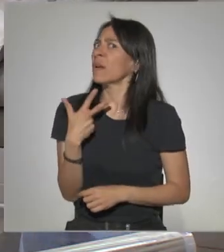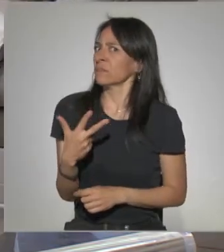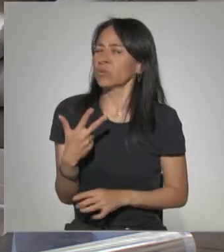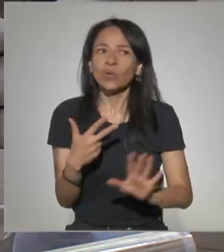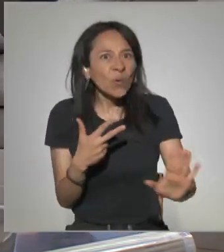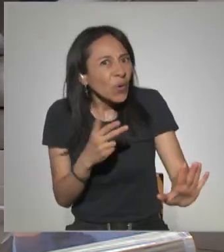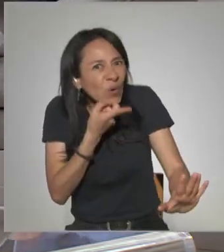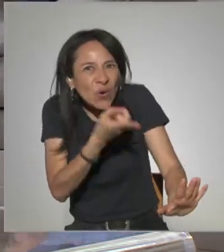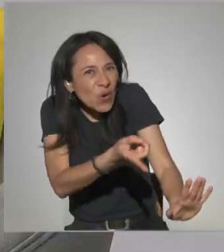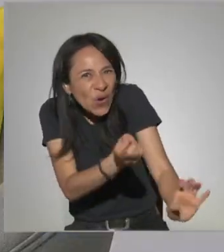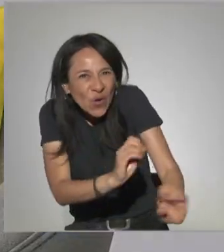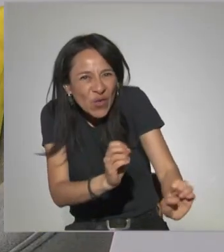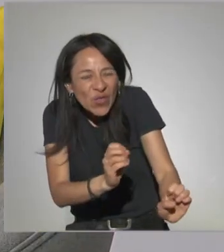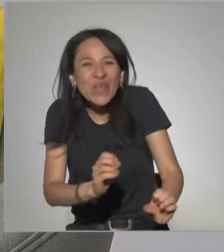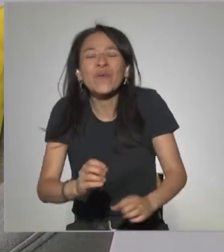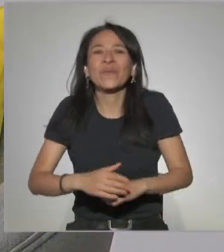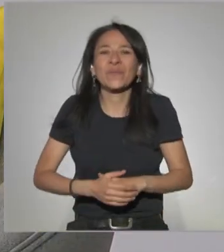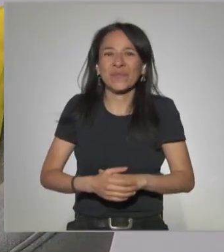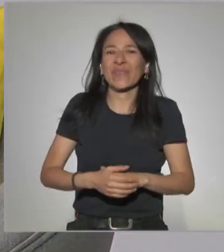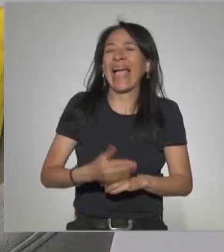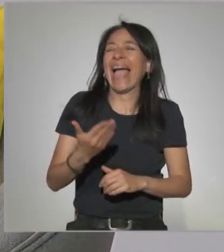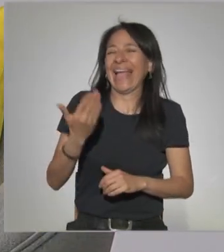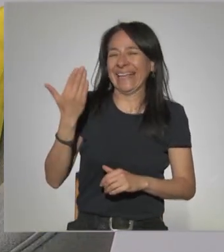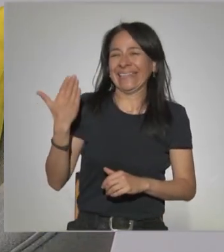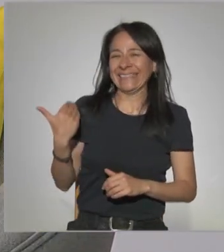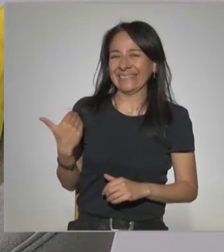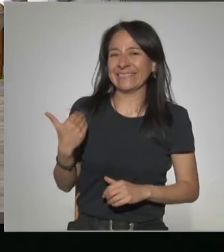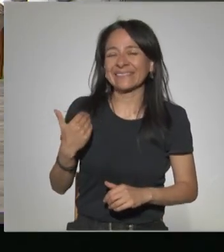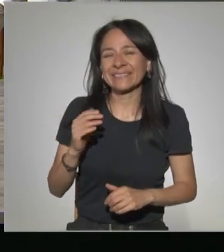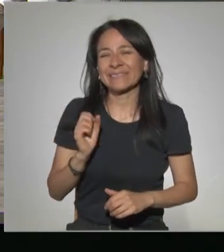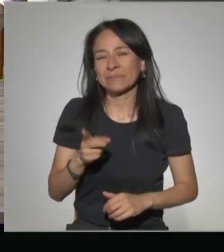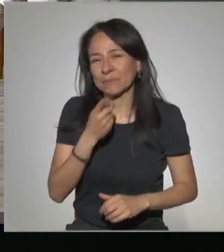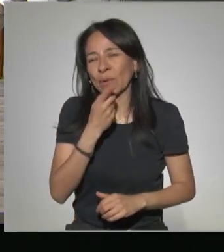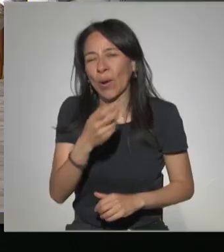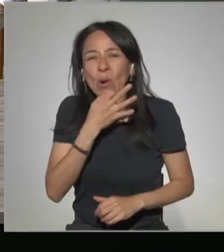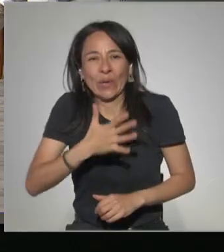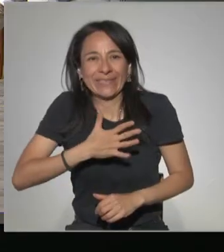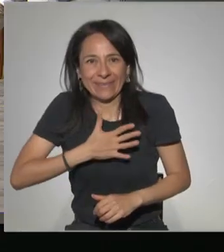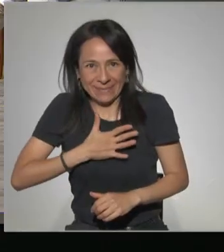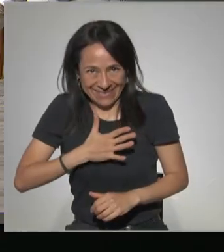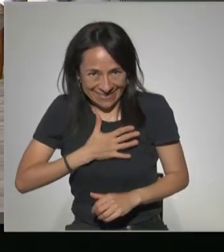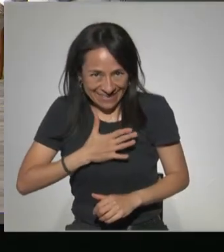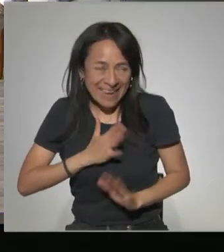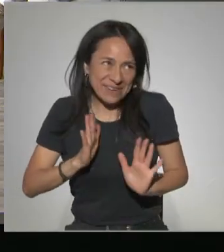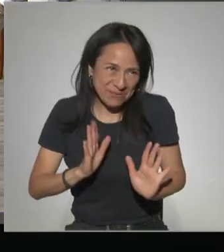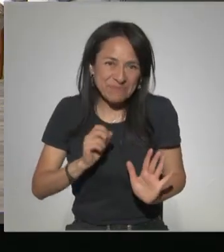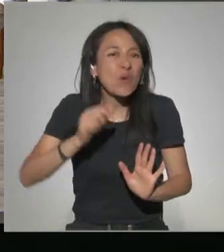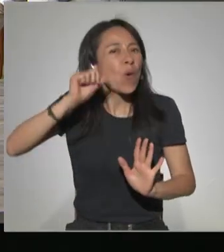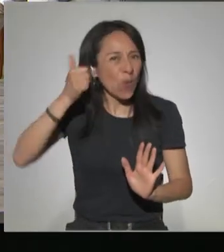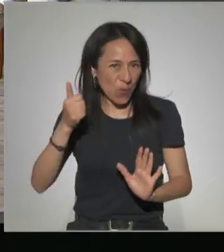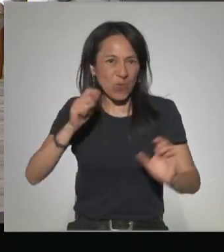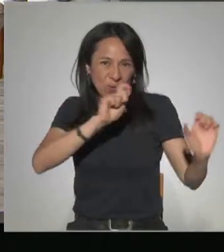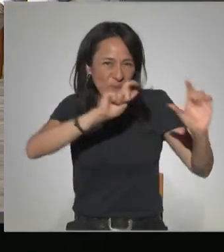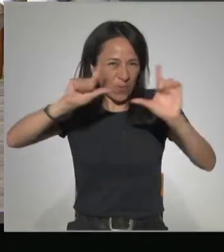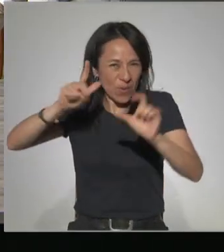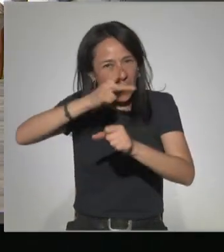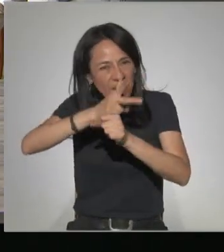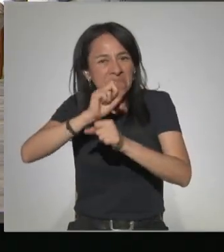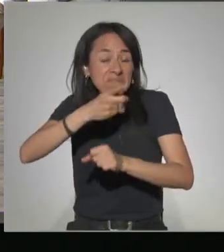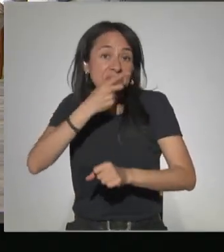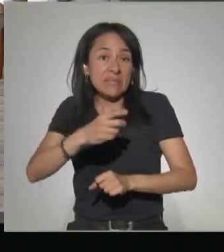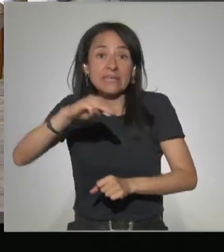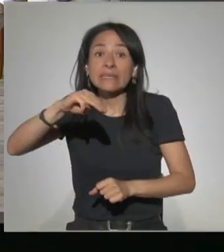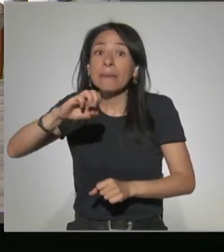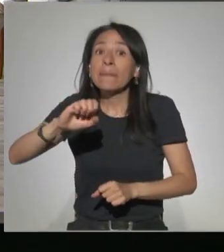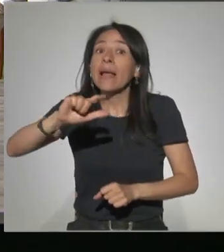estar como... Es que tuvimos un programa hace poco que nos avisaron que había una ventana, justo cuando se produce la melatonina,